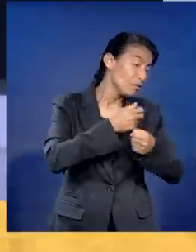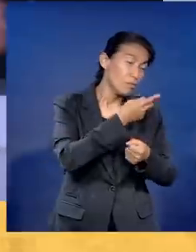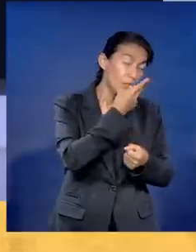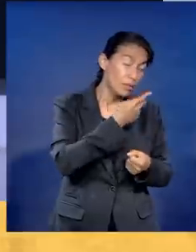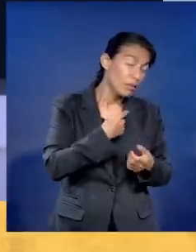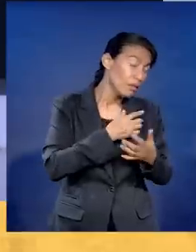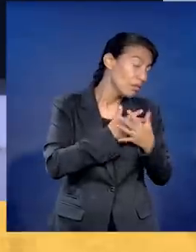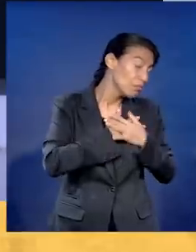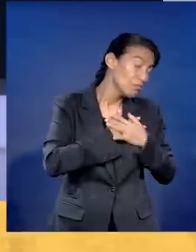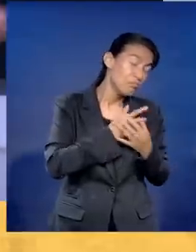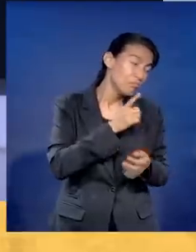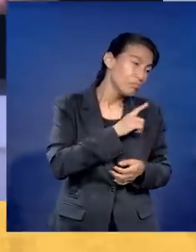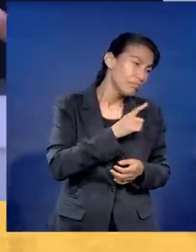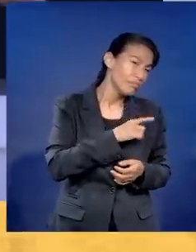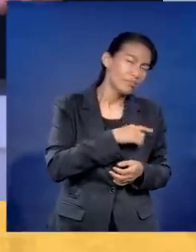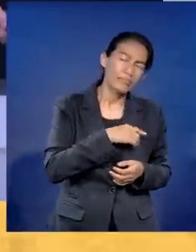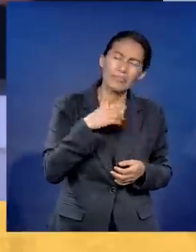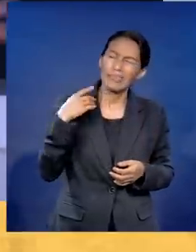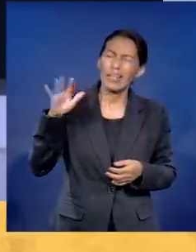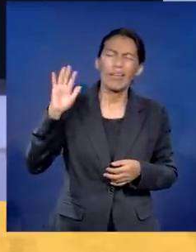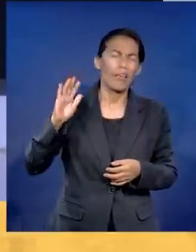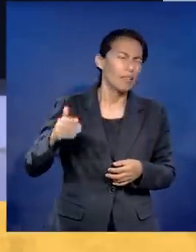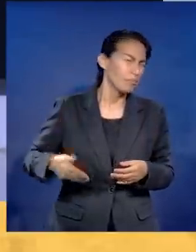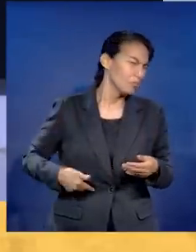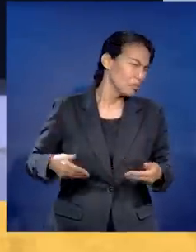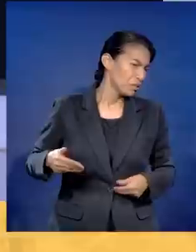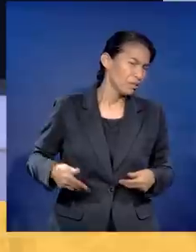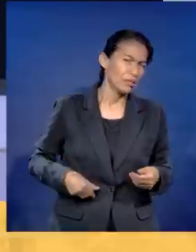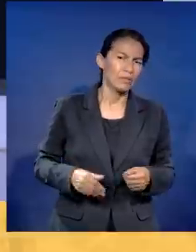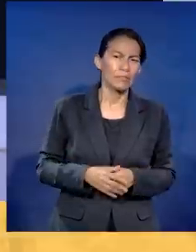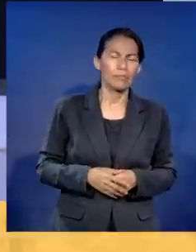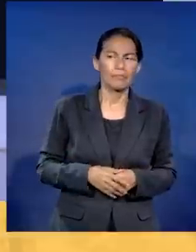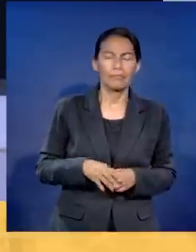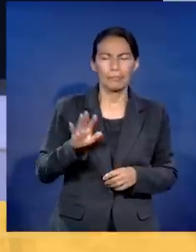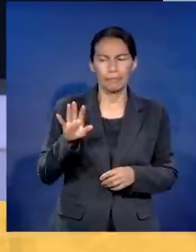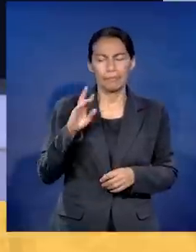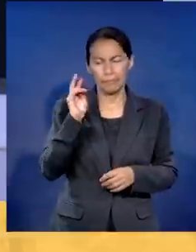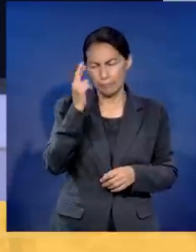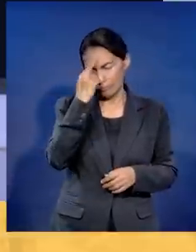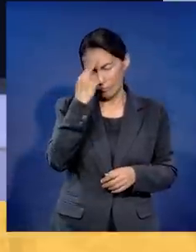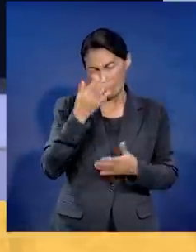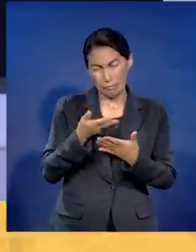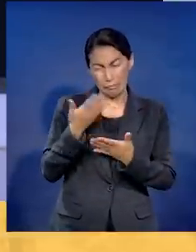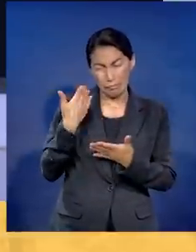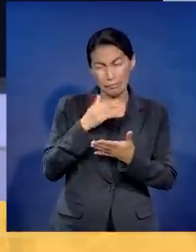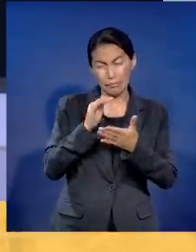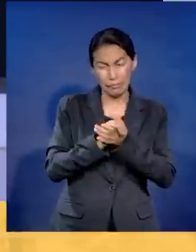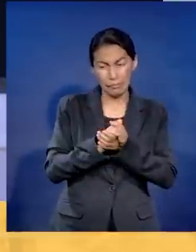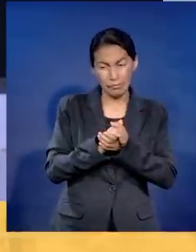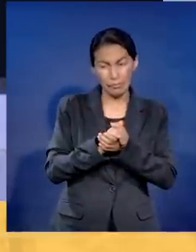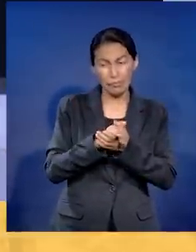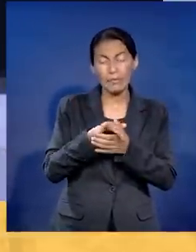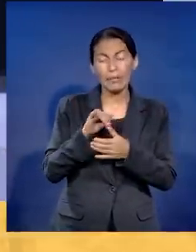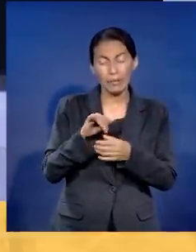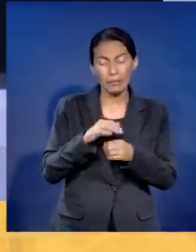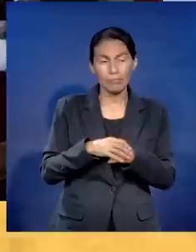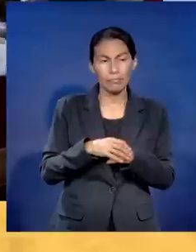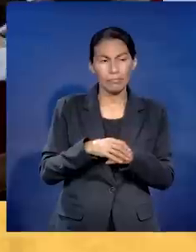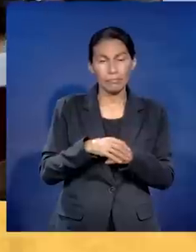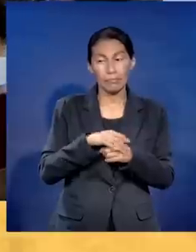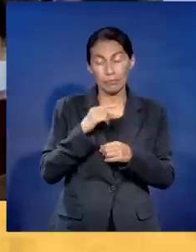tantos años nunca me dices ni una vez que me amas? ¡Ah, qué lata das! A ver, ¿te acuerdas cuando nos